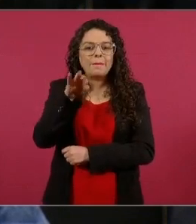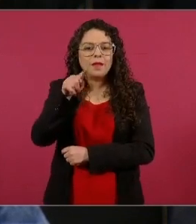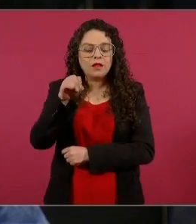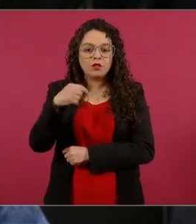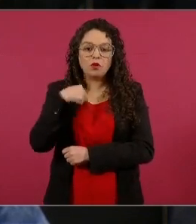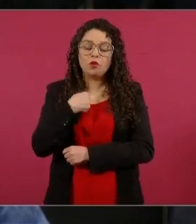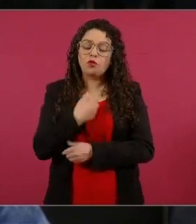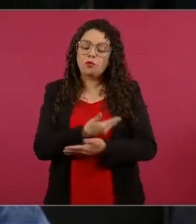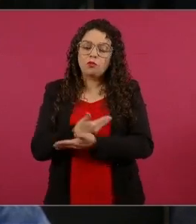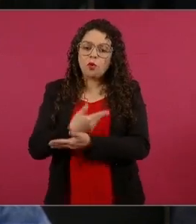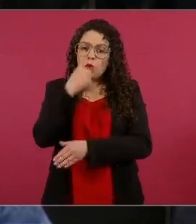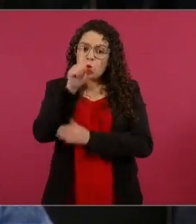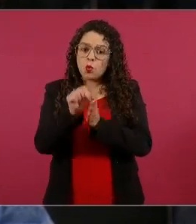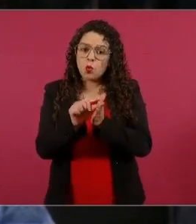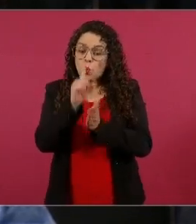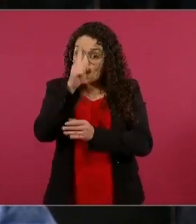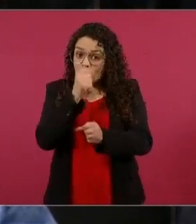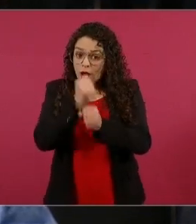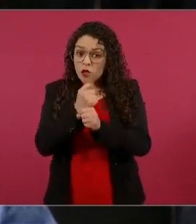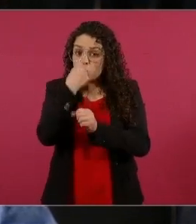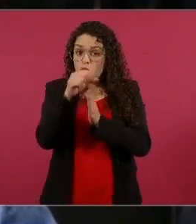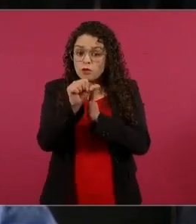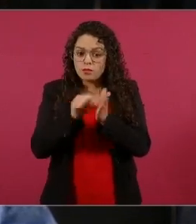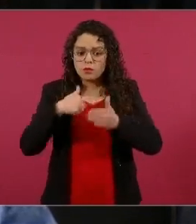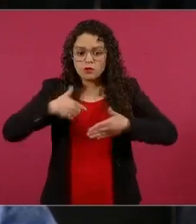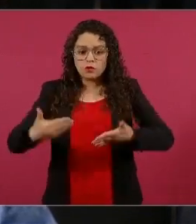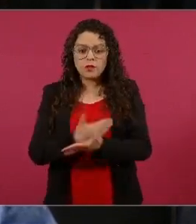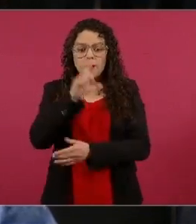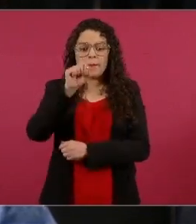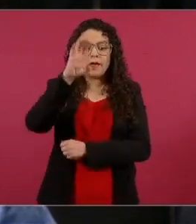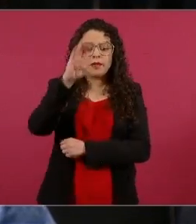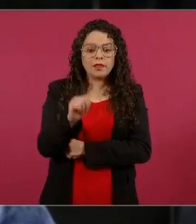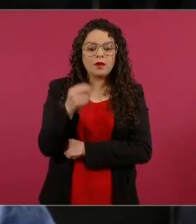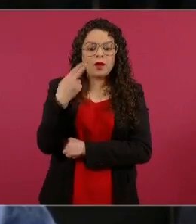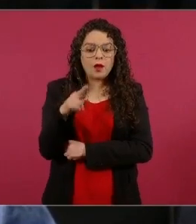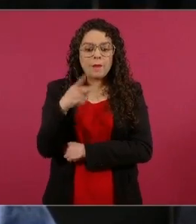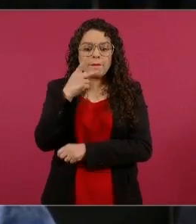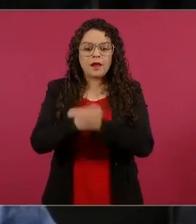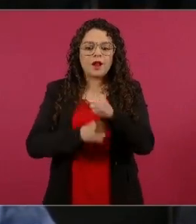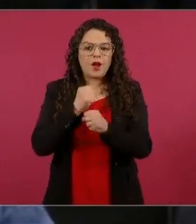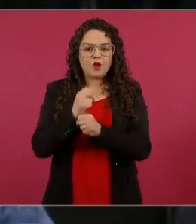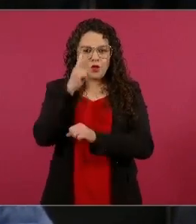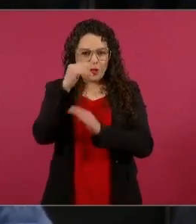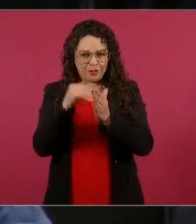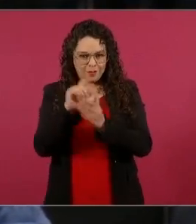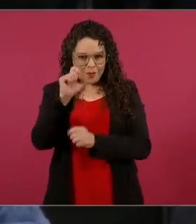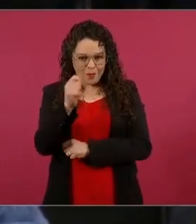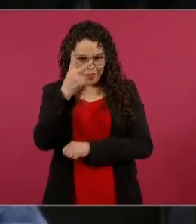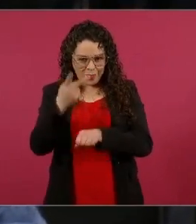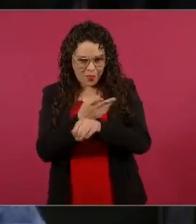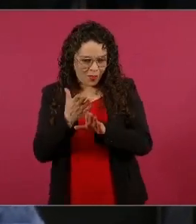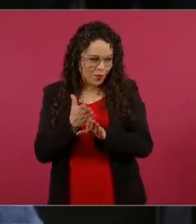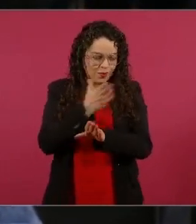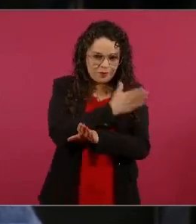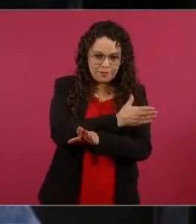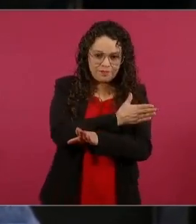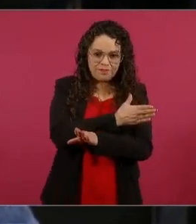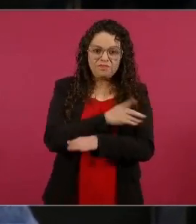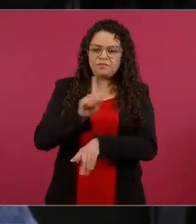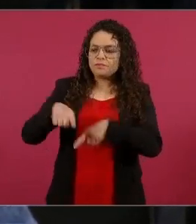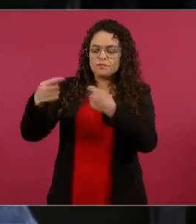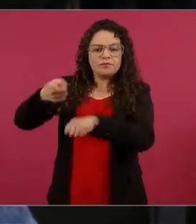año y un mes que nació precisamente el 29 de noviembre pero del año 2022 eh tiene o le